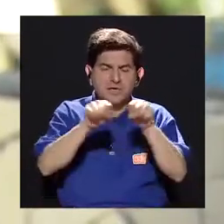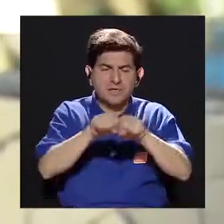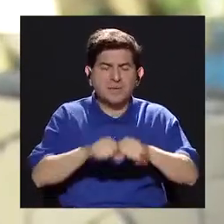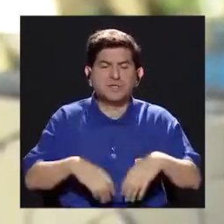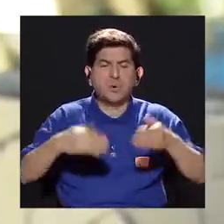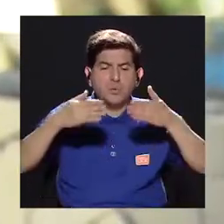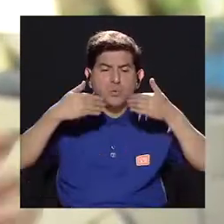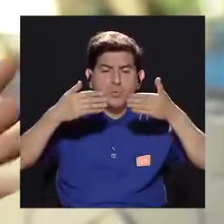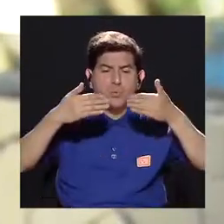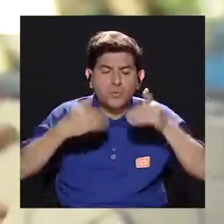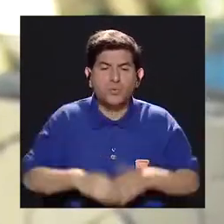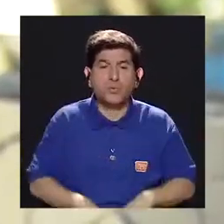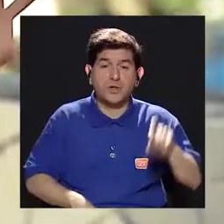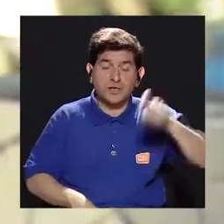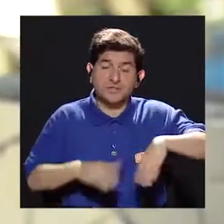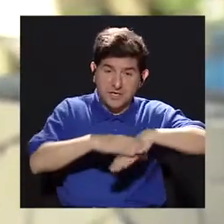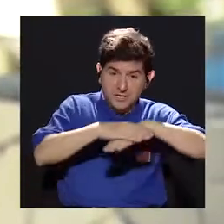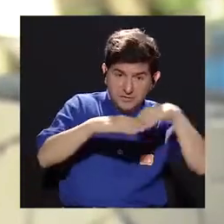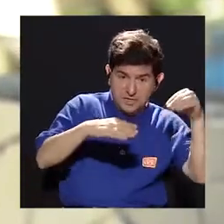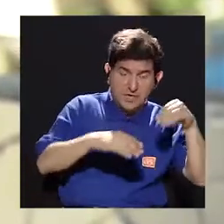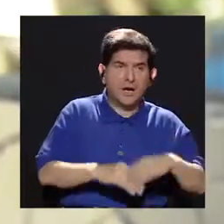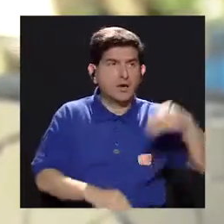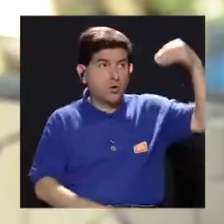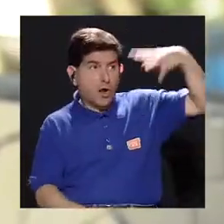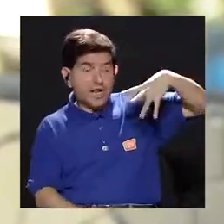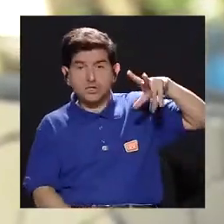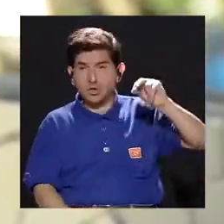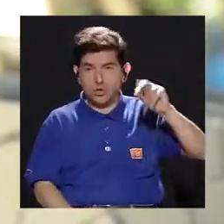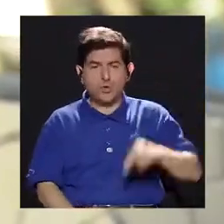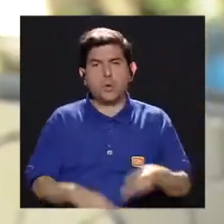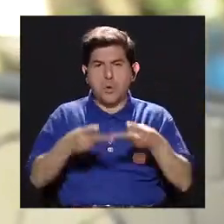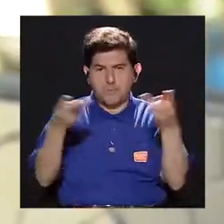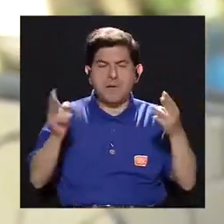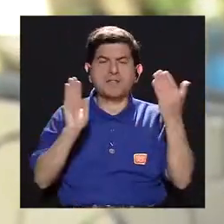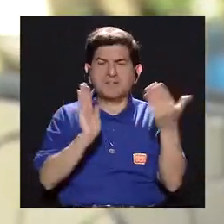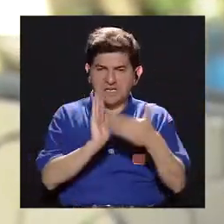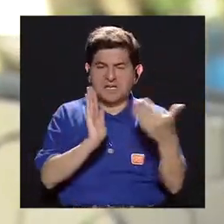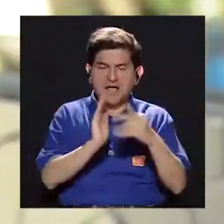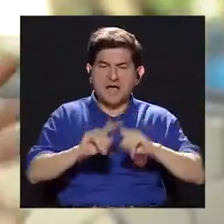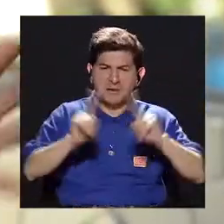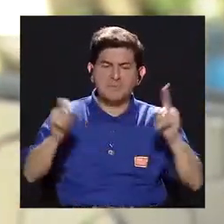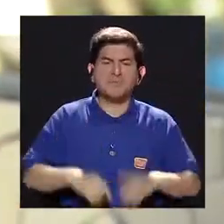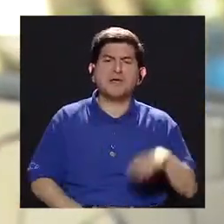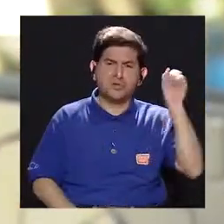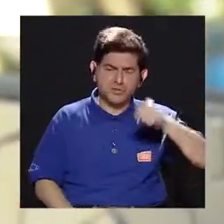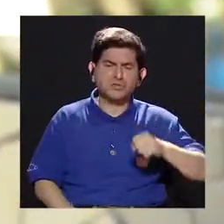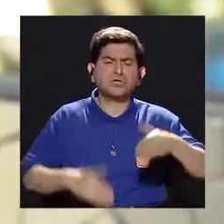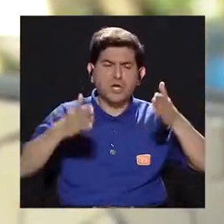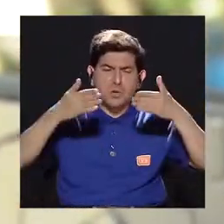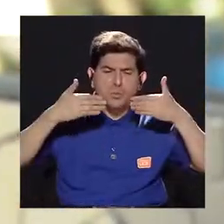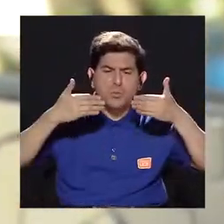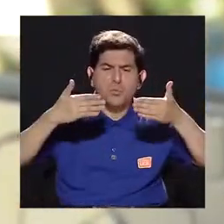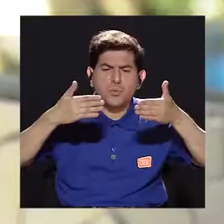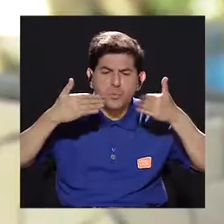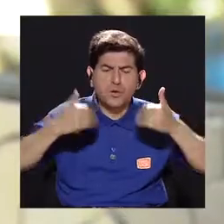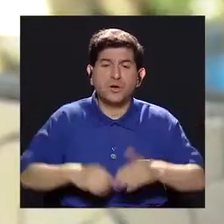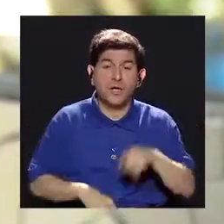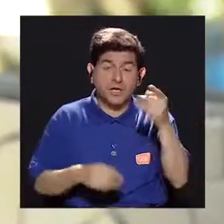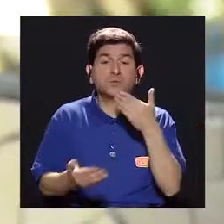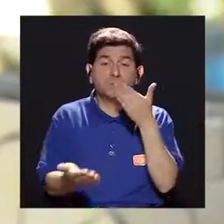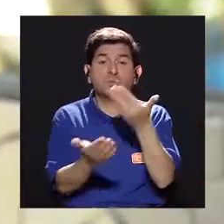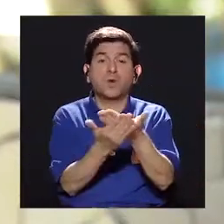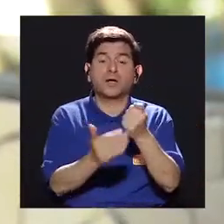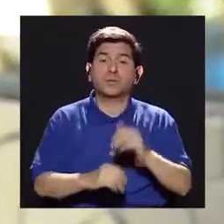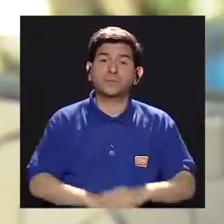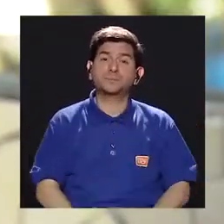cuando hay que sacar el calzado, ¿verdad? No al sol, porque a veces los materiales pueden dañarlo, pero sí como al aire y ventilarlos. Eso es